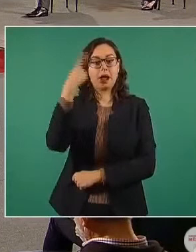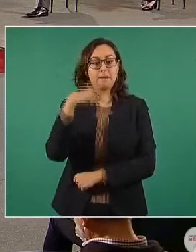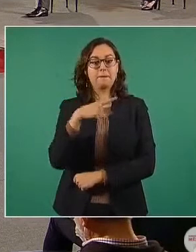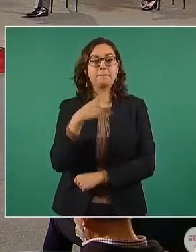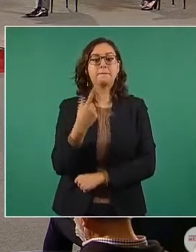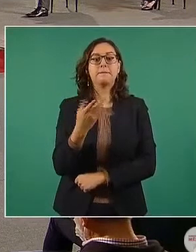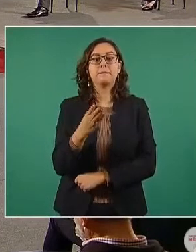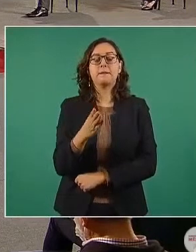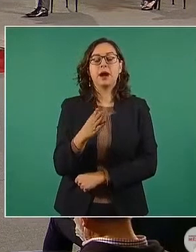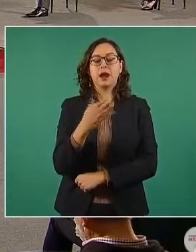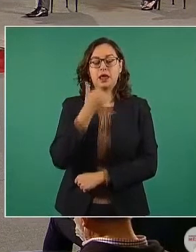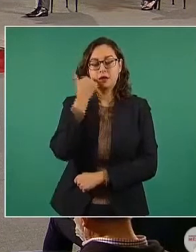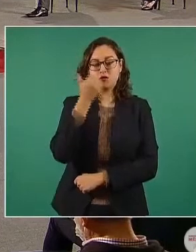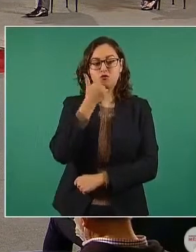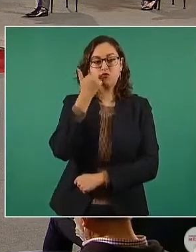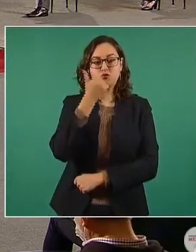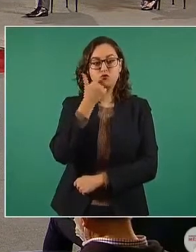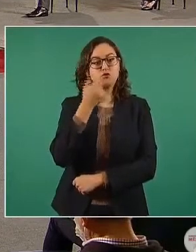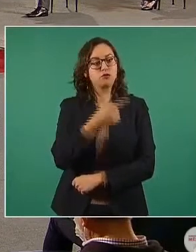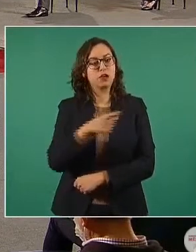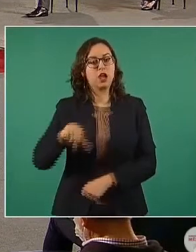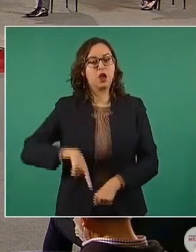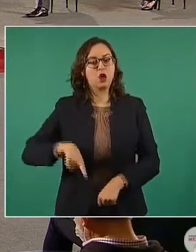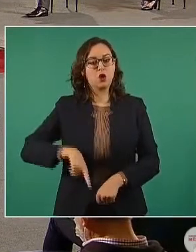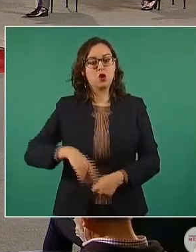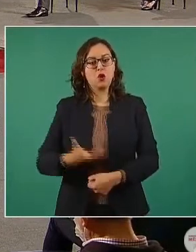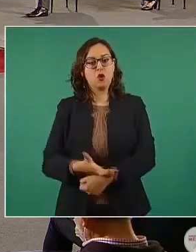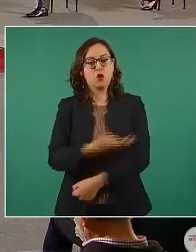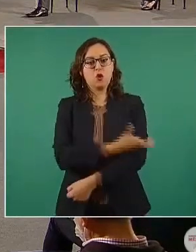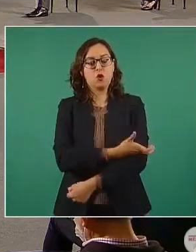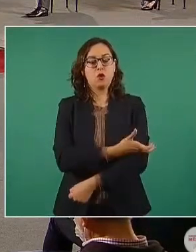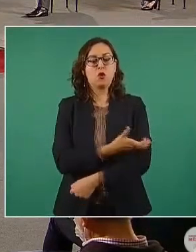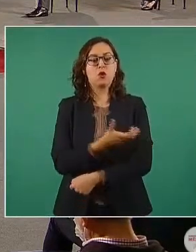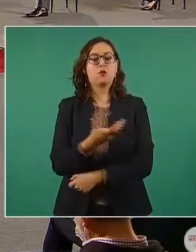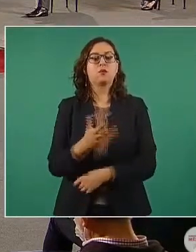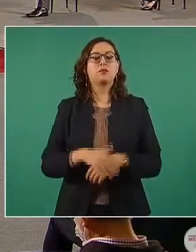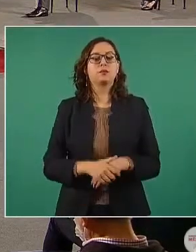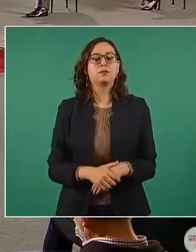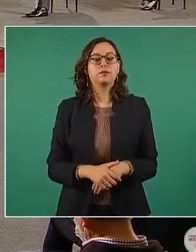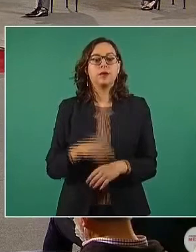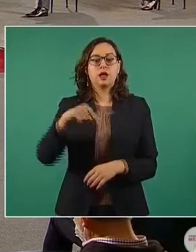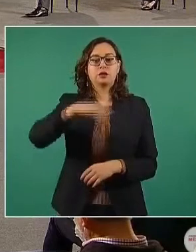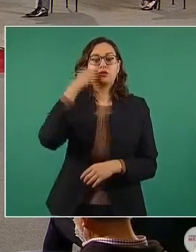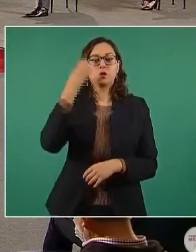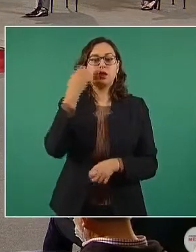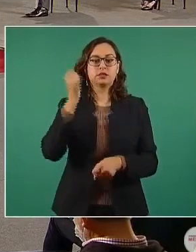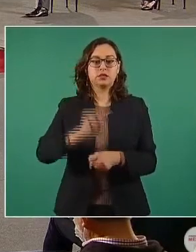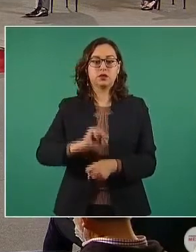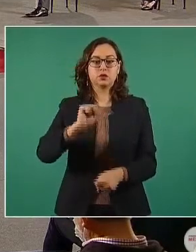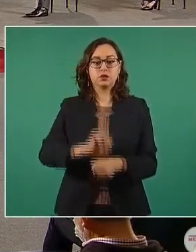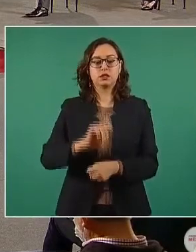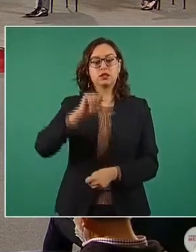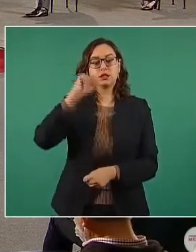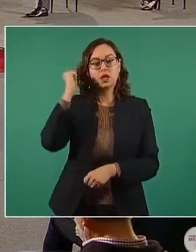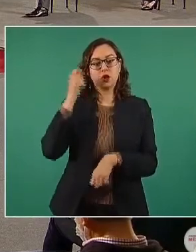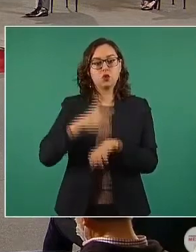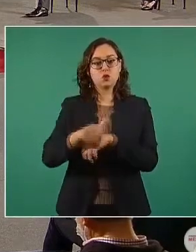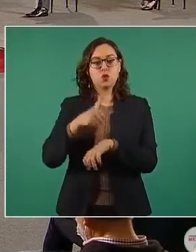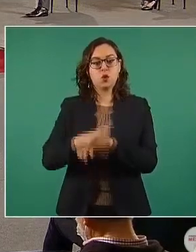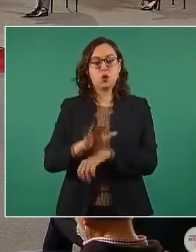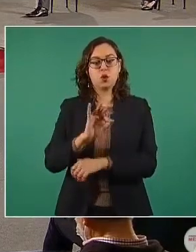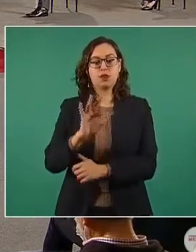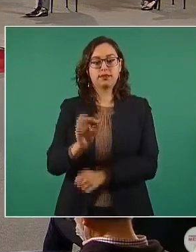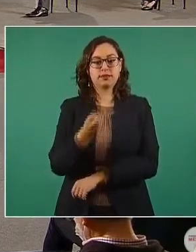Orozco, aquí en el estado de Aguascalientes, en la escuela secundaria técnica número 43 del